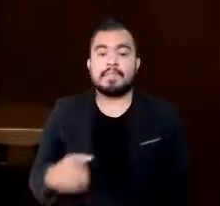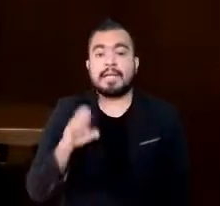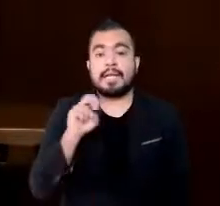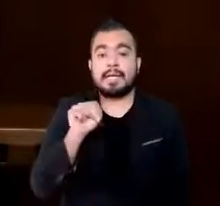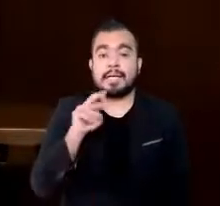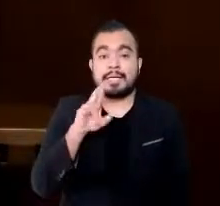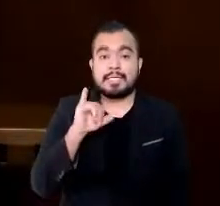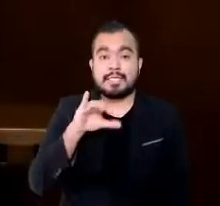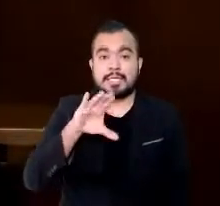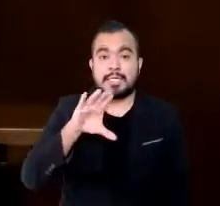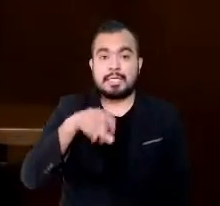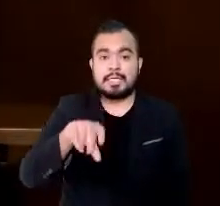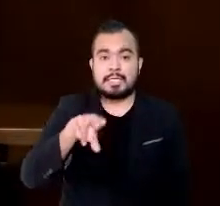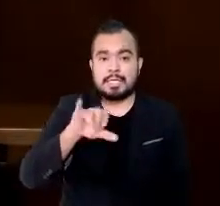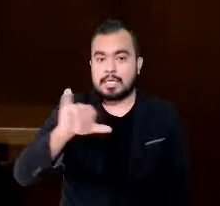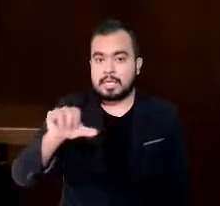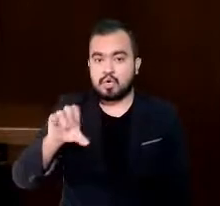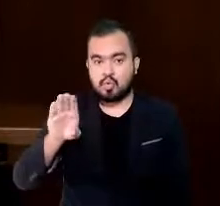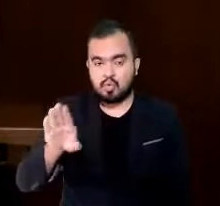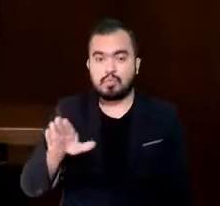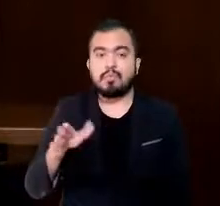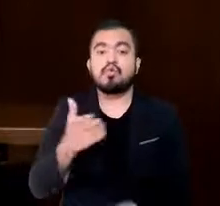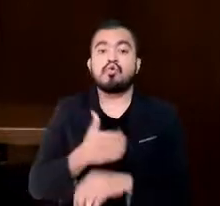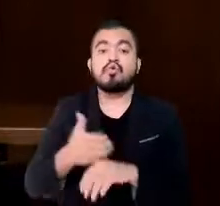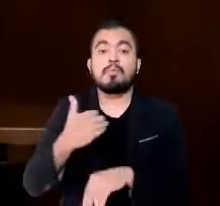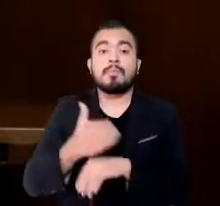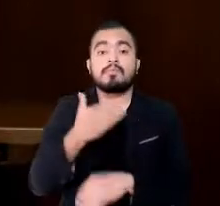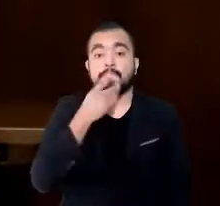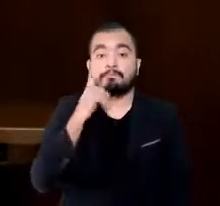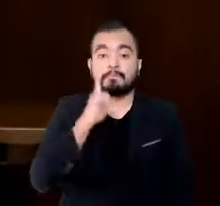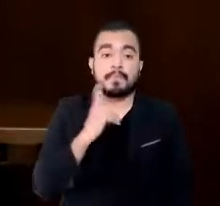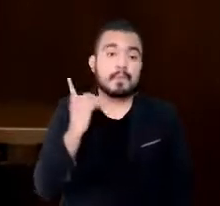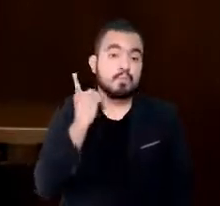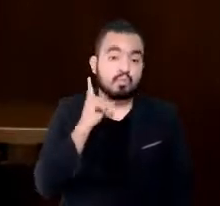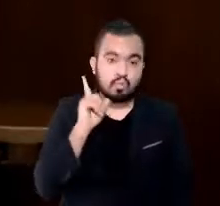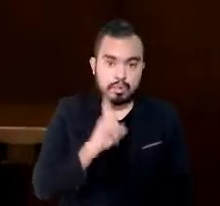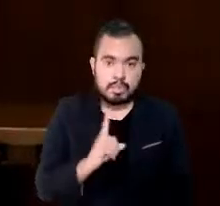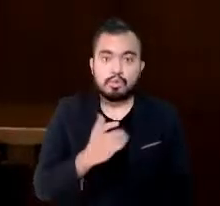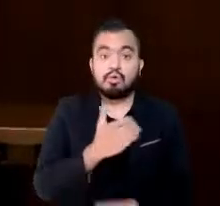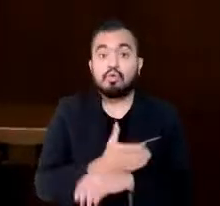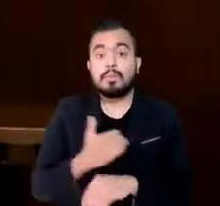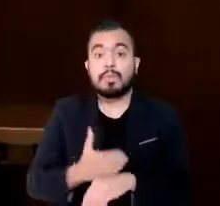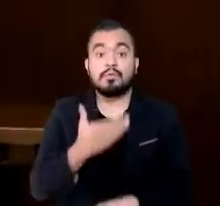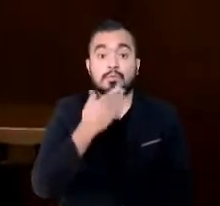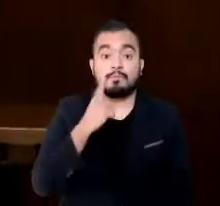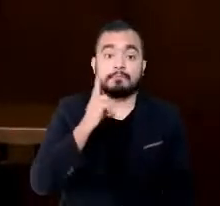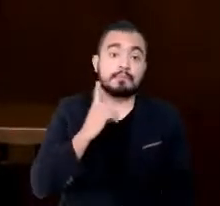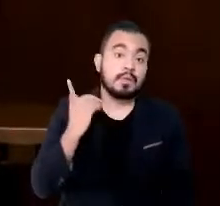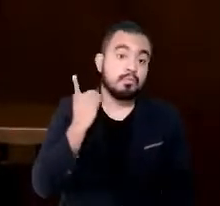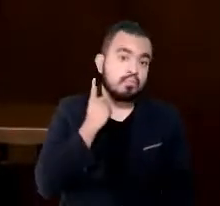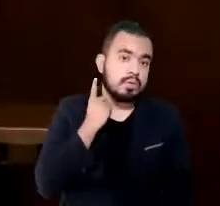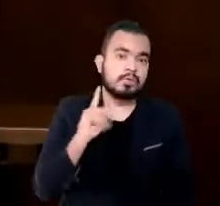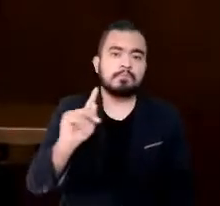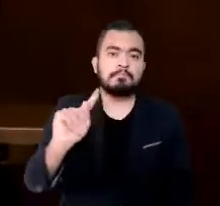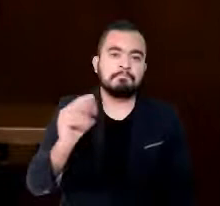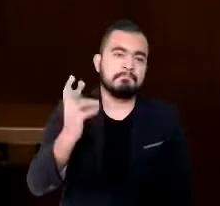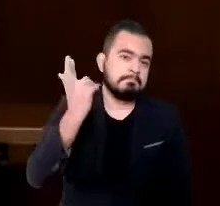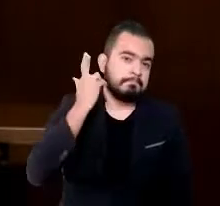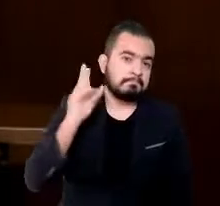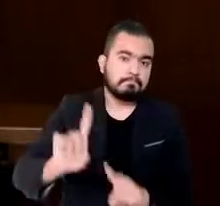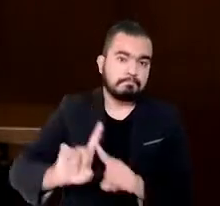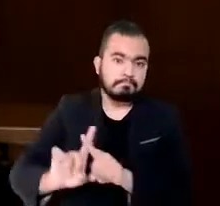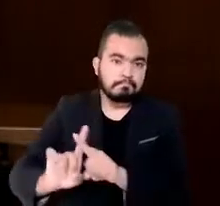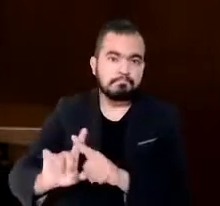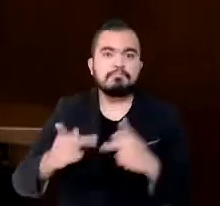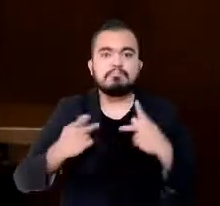Edgardo Jacob Rocha y de mis compañeras diputadas que la integran, compañeras y compañeros diputados, medios de comunicación,